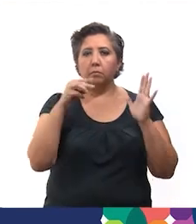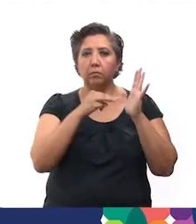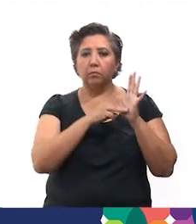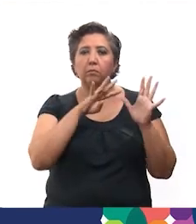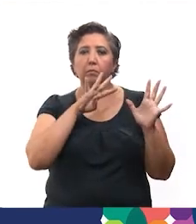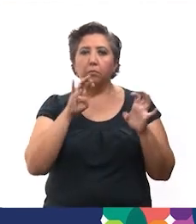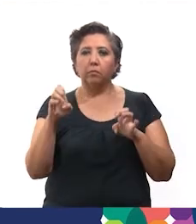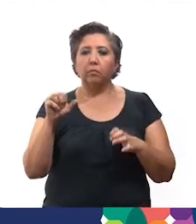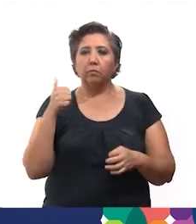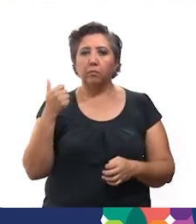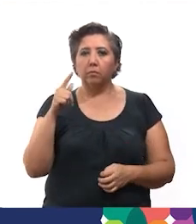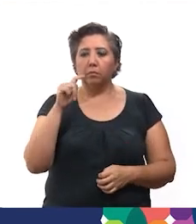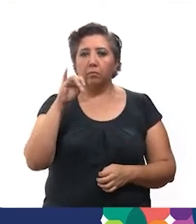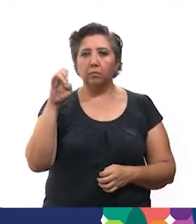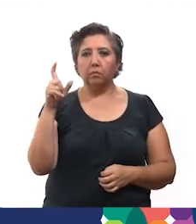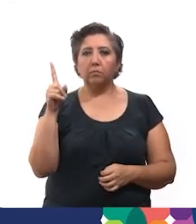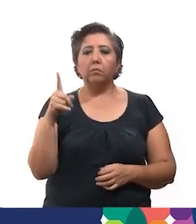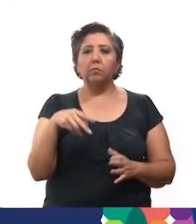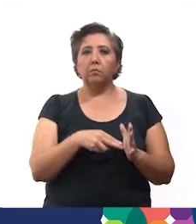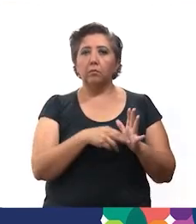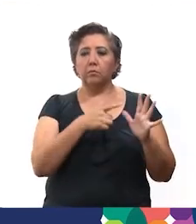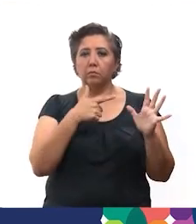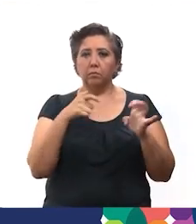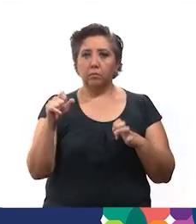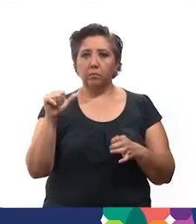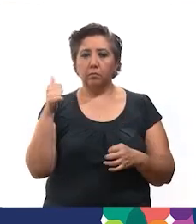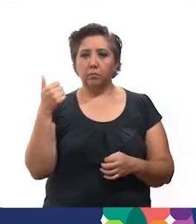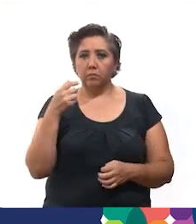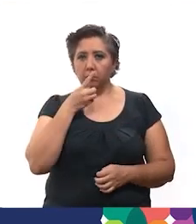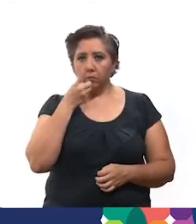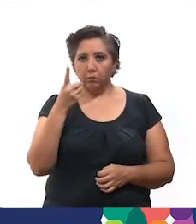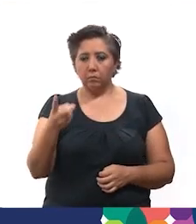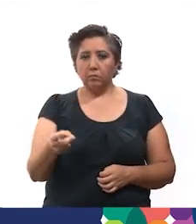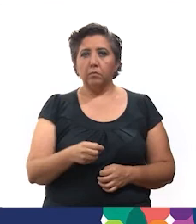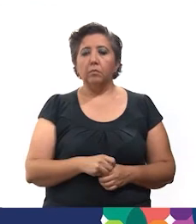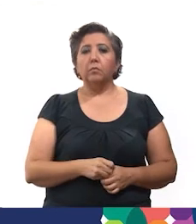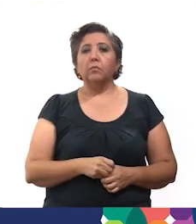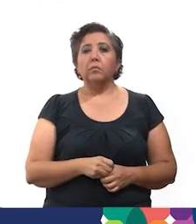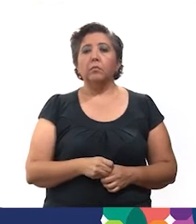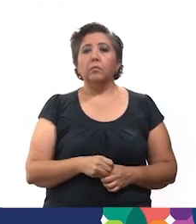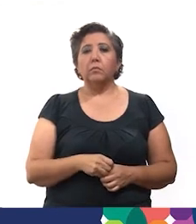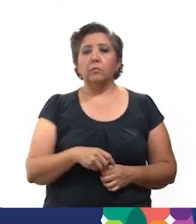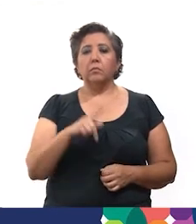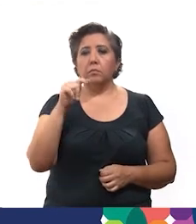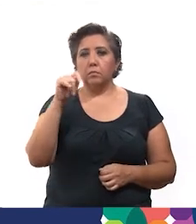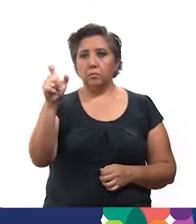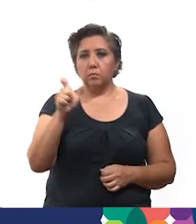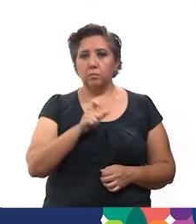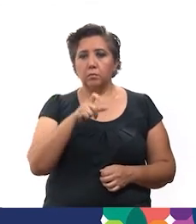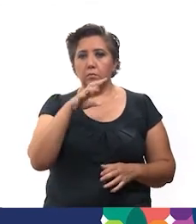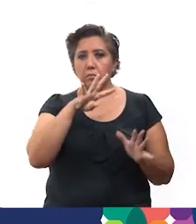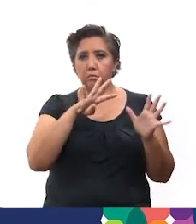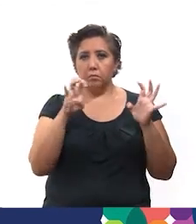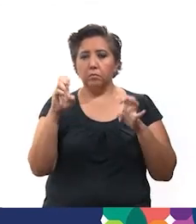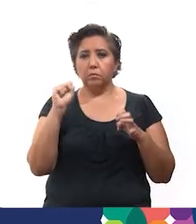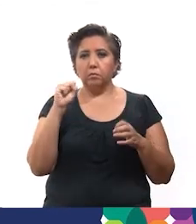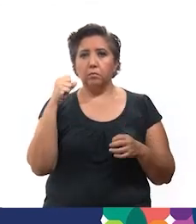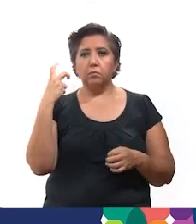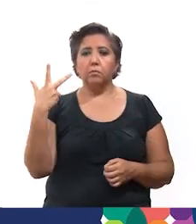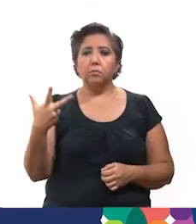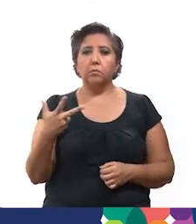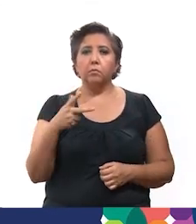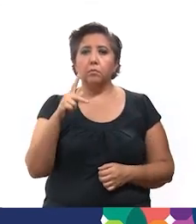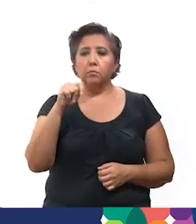sesenta y ocho. Ciudad Cauquel, treinta y dos. Chupuna de Hidalgo, treinta. Mulzay, dieciocho. Francisco de Montejo, dieciséis.